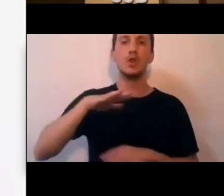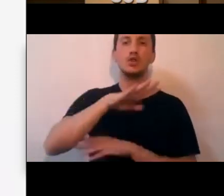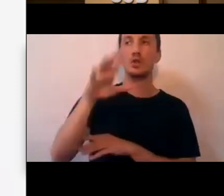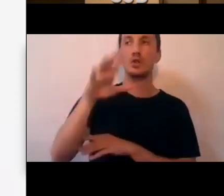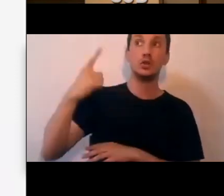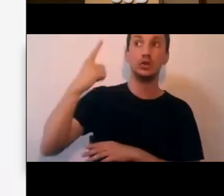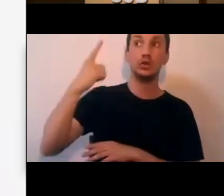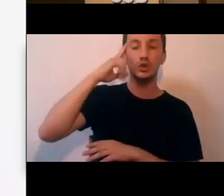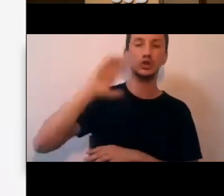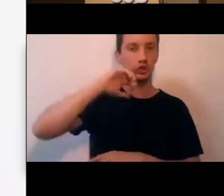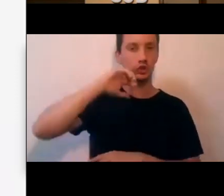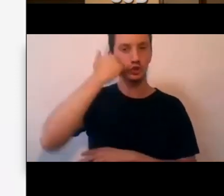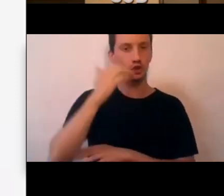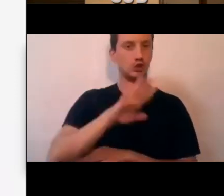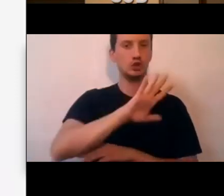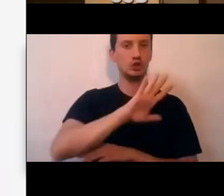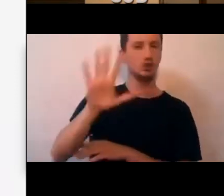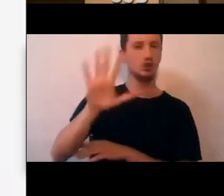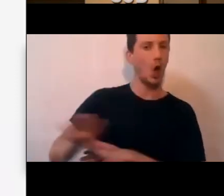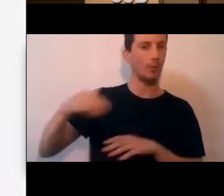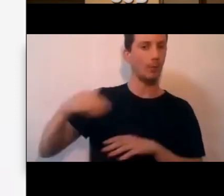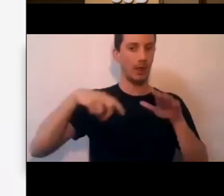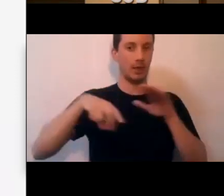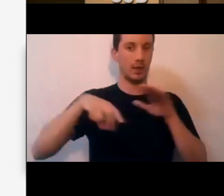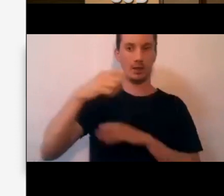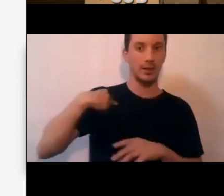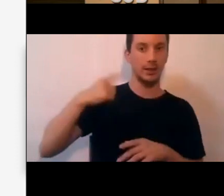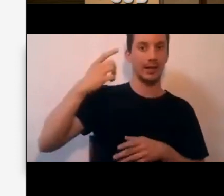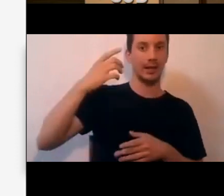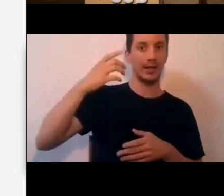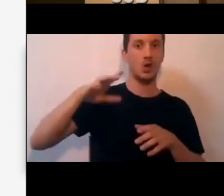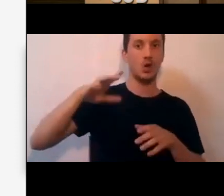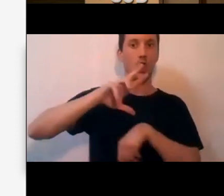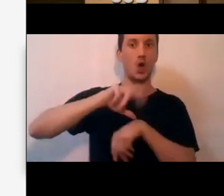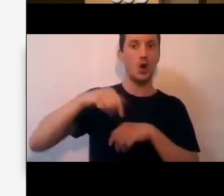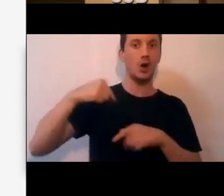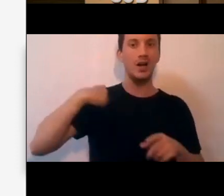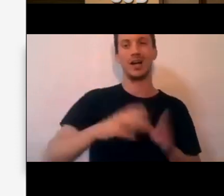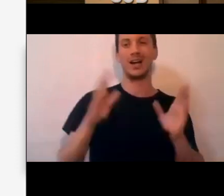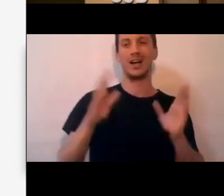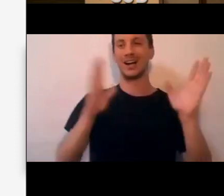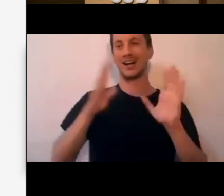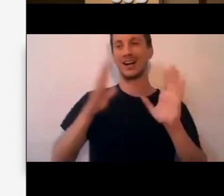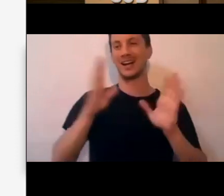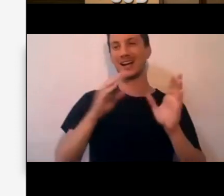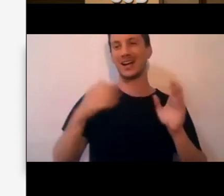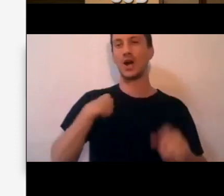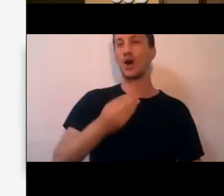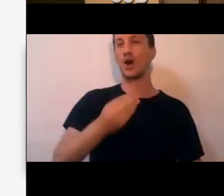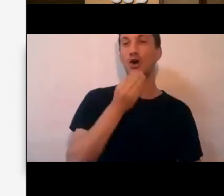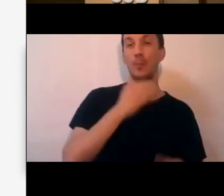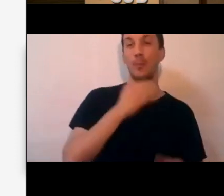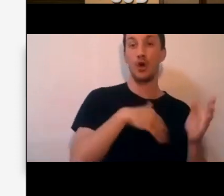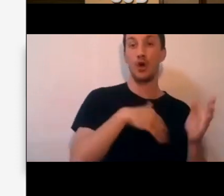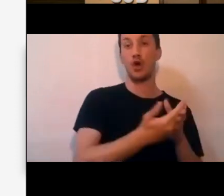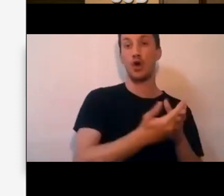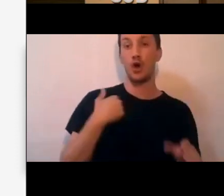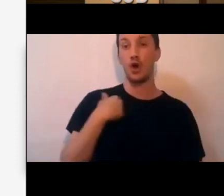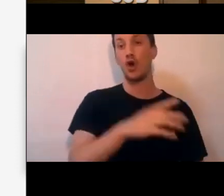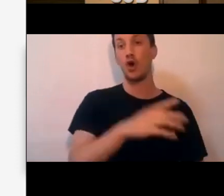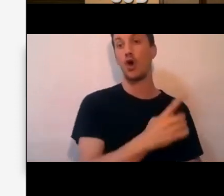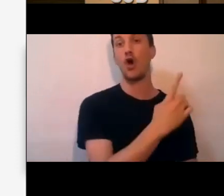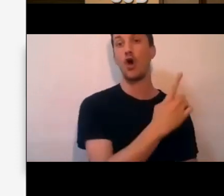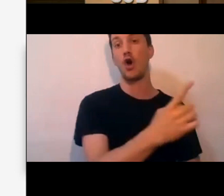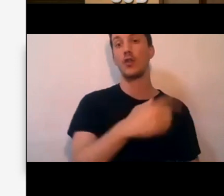ya sabéis que hay que evitar las horas del mediodía solar, sobre todo de las 11 a las 4, y saber